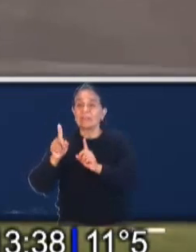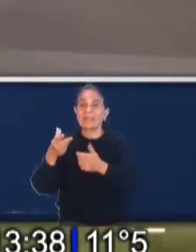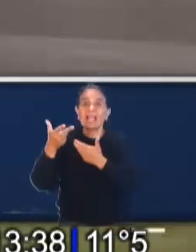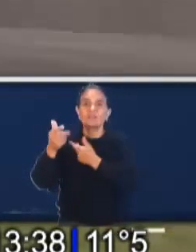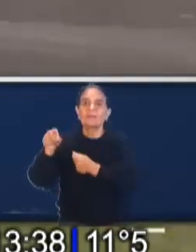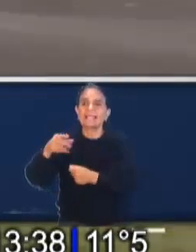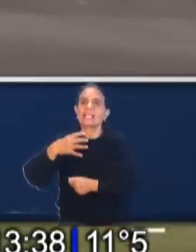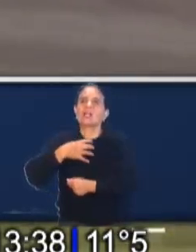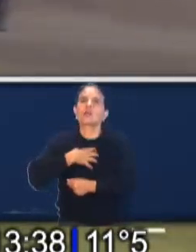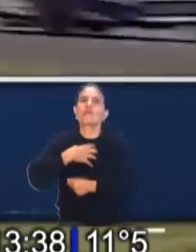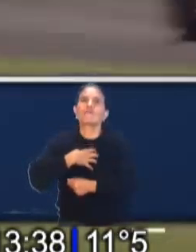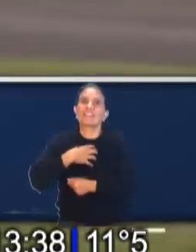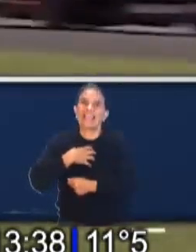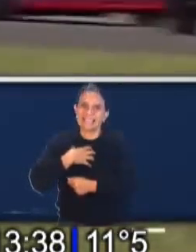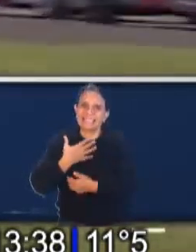confianza y estén los dos peleando bien arriba.